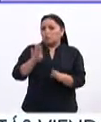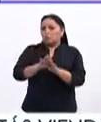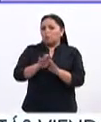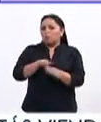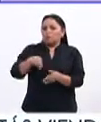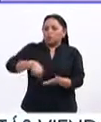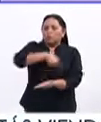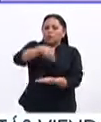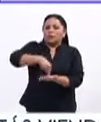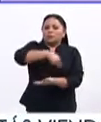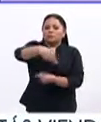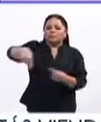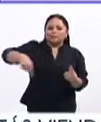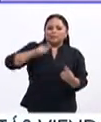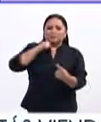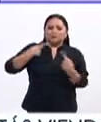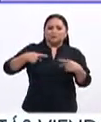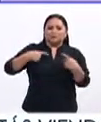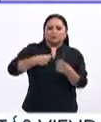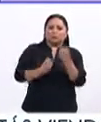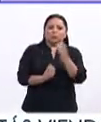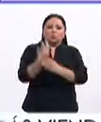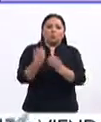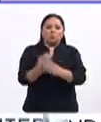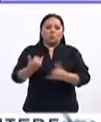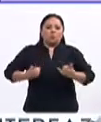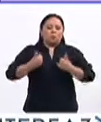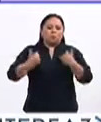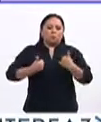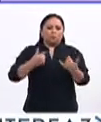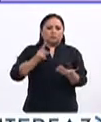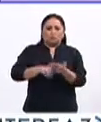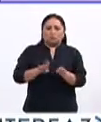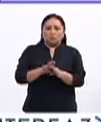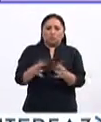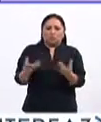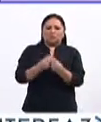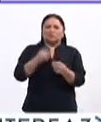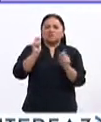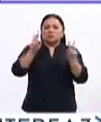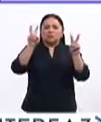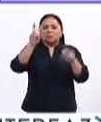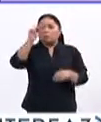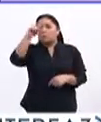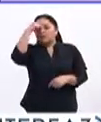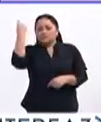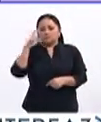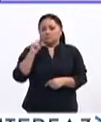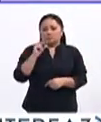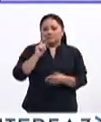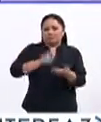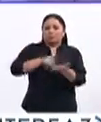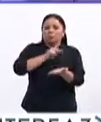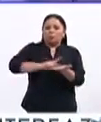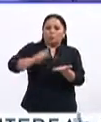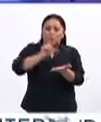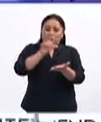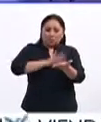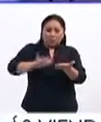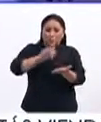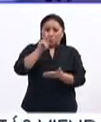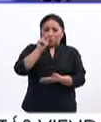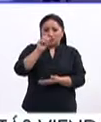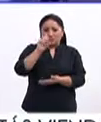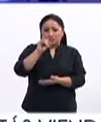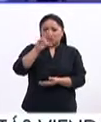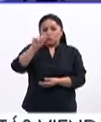estos círculos importantes de nuevos jóvenes que están involucrados en un tema que no es nada fácil, que es la poesía. Leer poesía